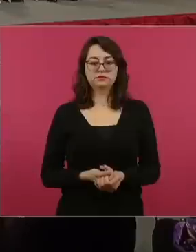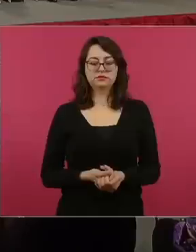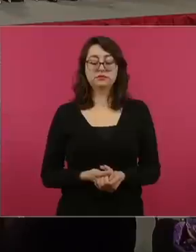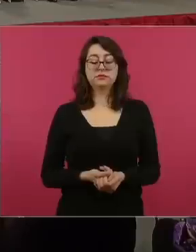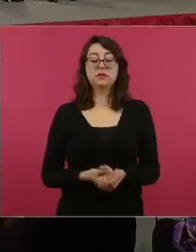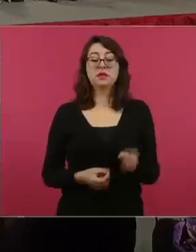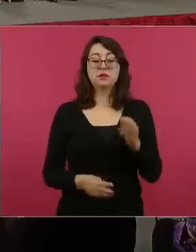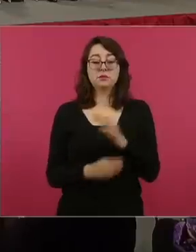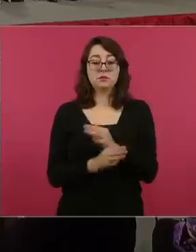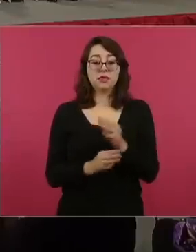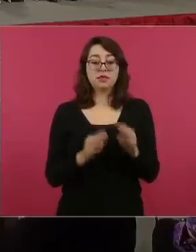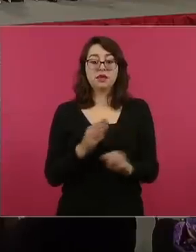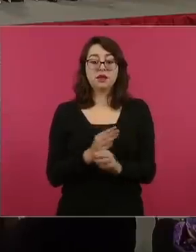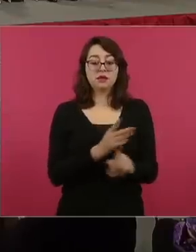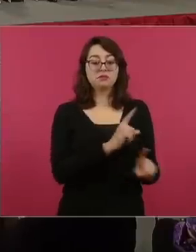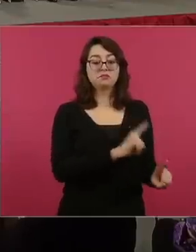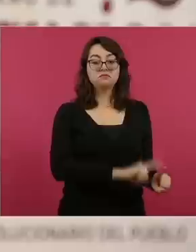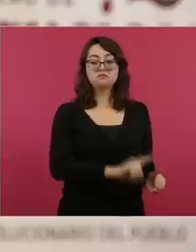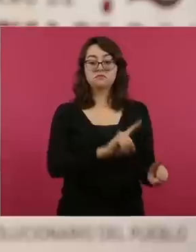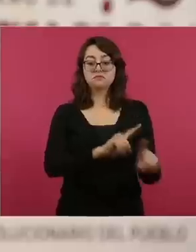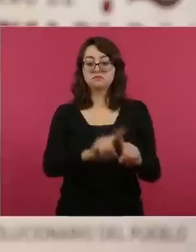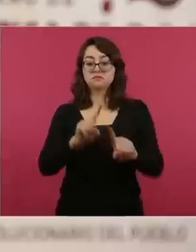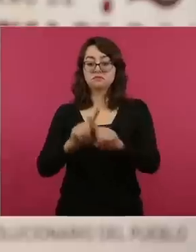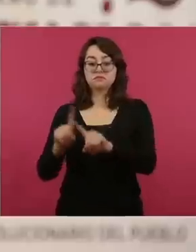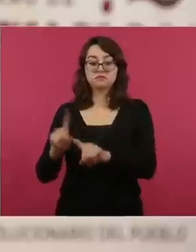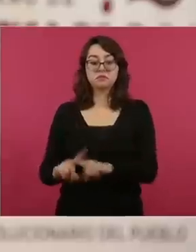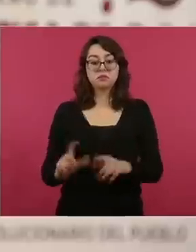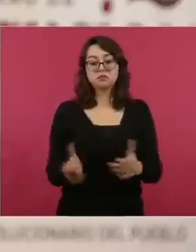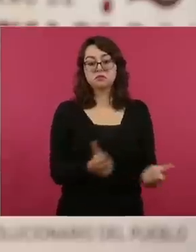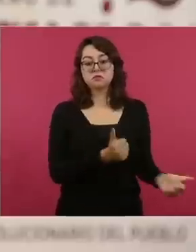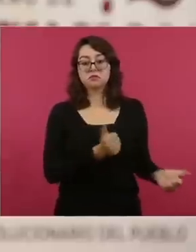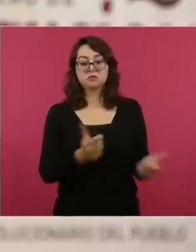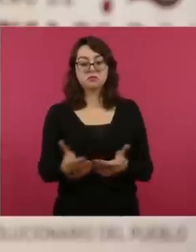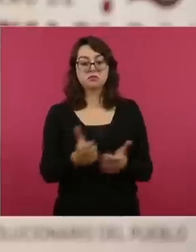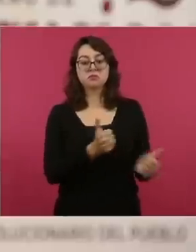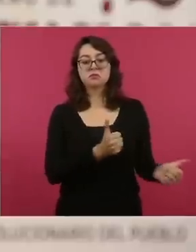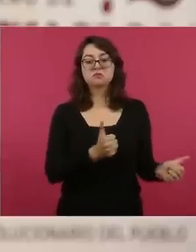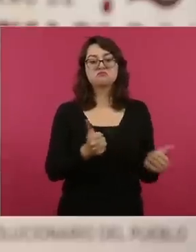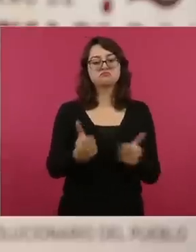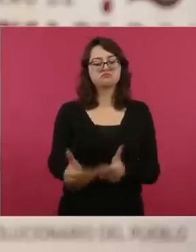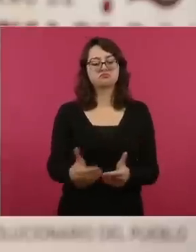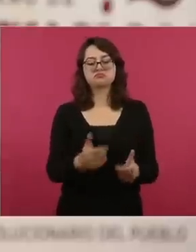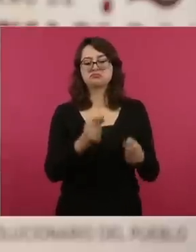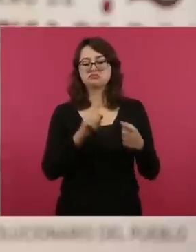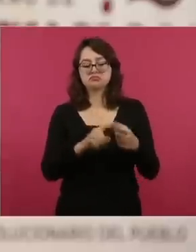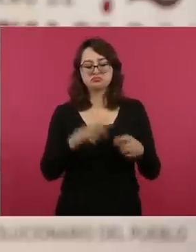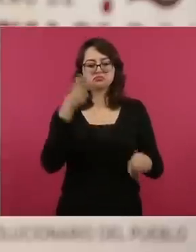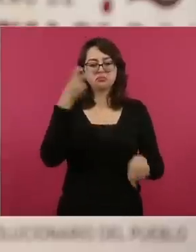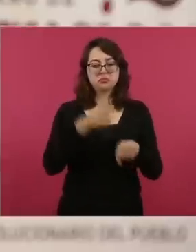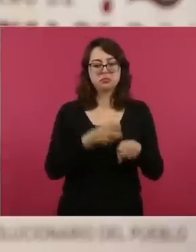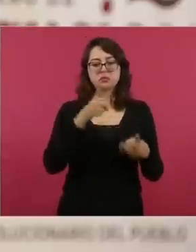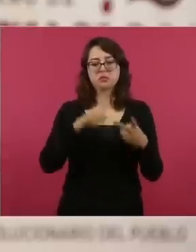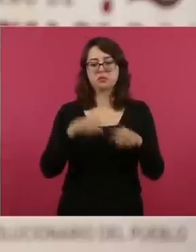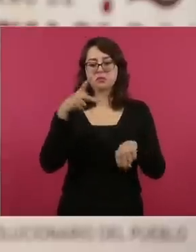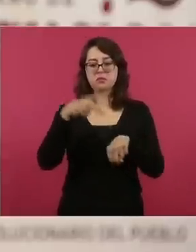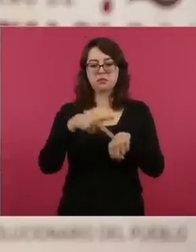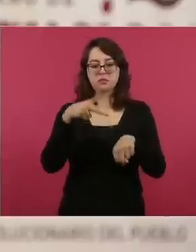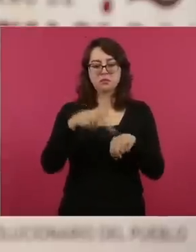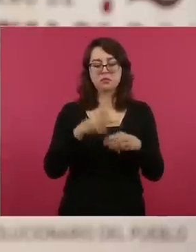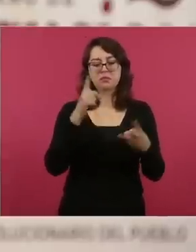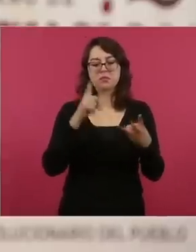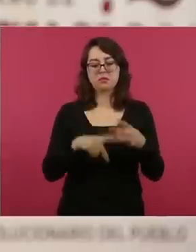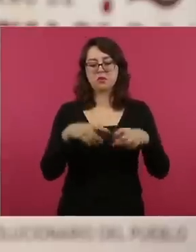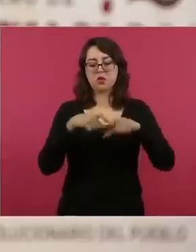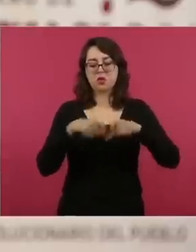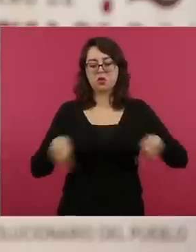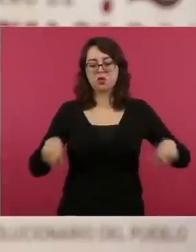logísticos para el acopio de los aspectos estratégicos como son el concreto, el balasto, los durmientes, rieles, cables de catenaria y